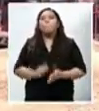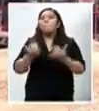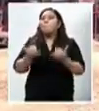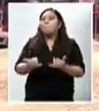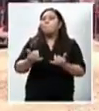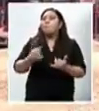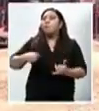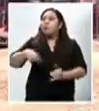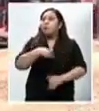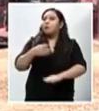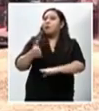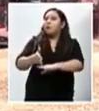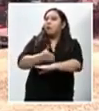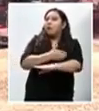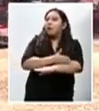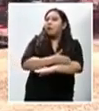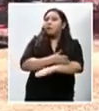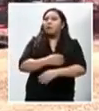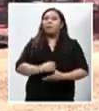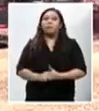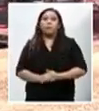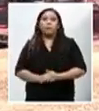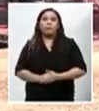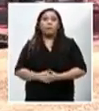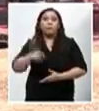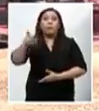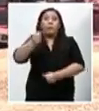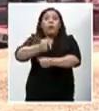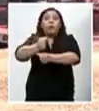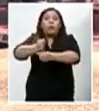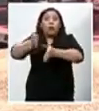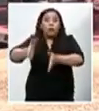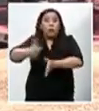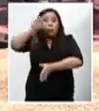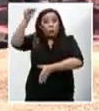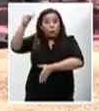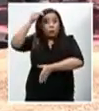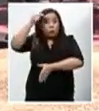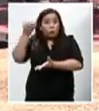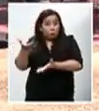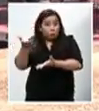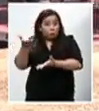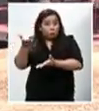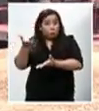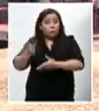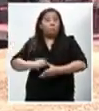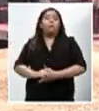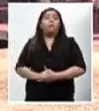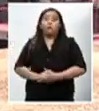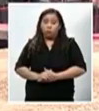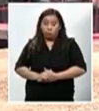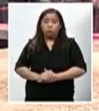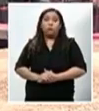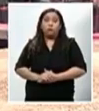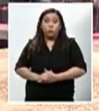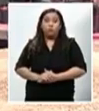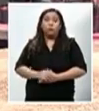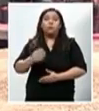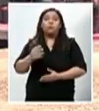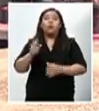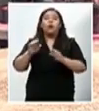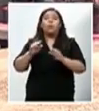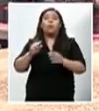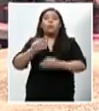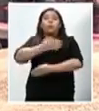vamos avanzando con la parte pública que le da soporte a todo el sistema turístico. Eso significa a los empleados de